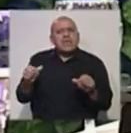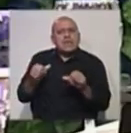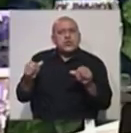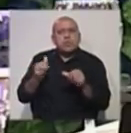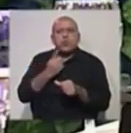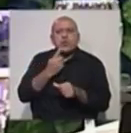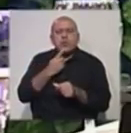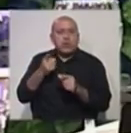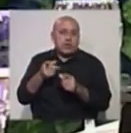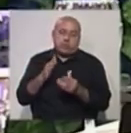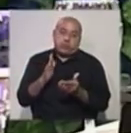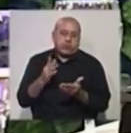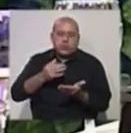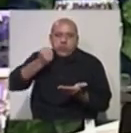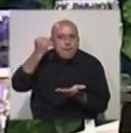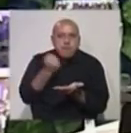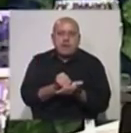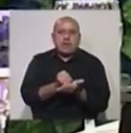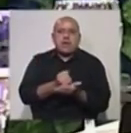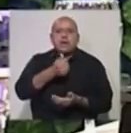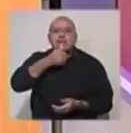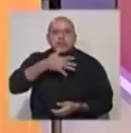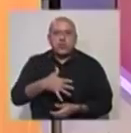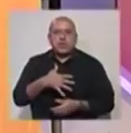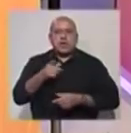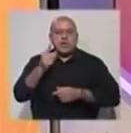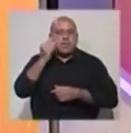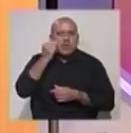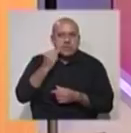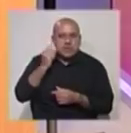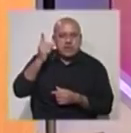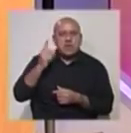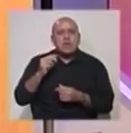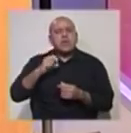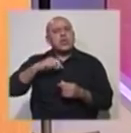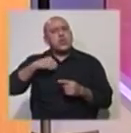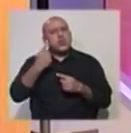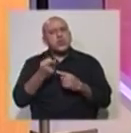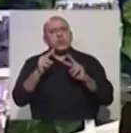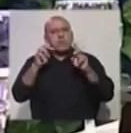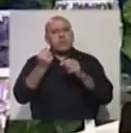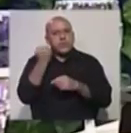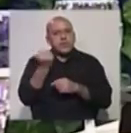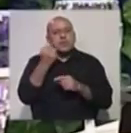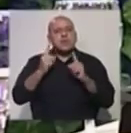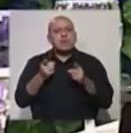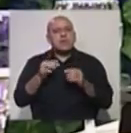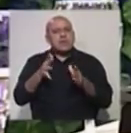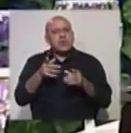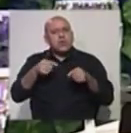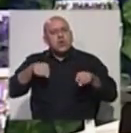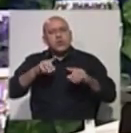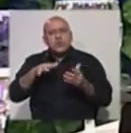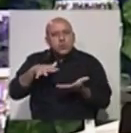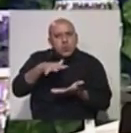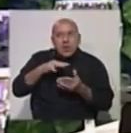quedar en la historia, porque es un personaje que construyó historia. Y lo tercero tiene que ver con algo que ustedes también decían. Esto no pasa en un lugar lejano